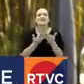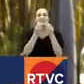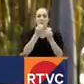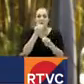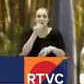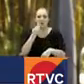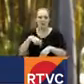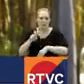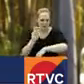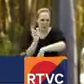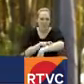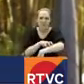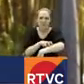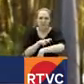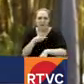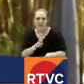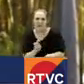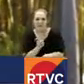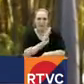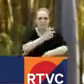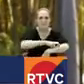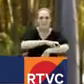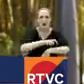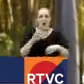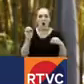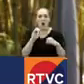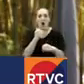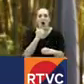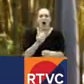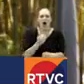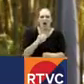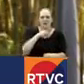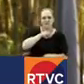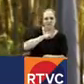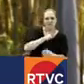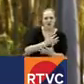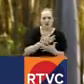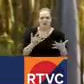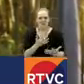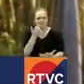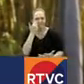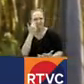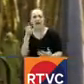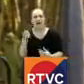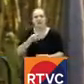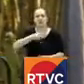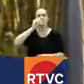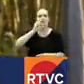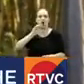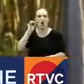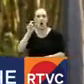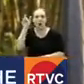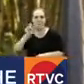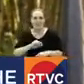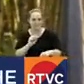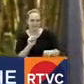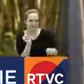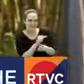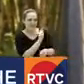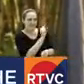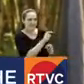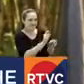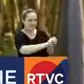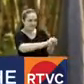culebra, para hacer sobijos de espanto o cuando la gente le han pegado el ojo, por decir algo,